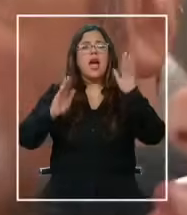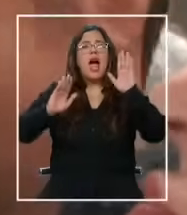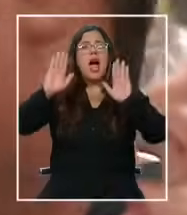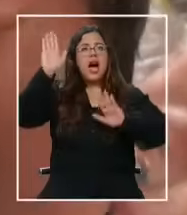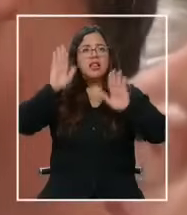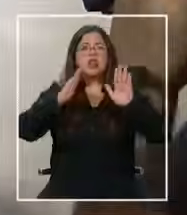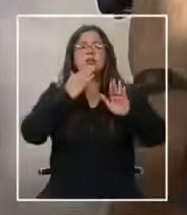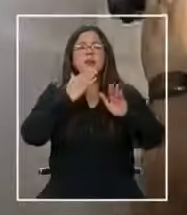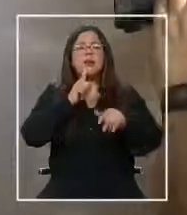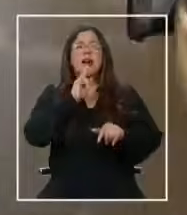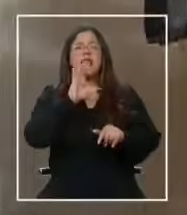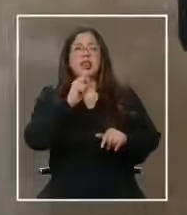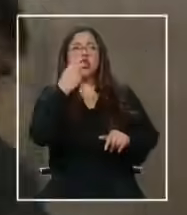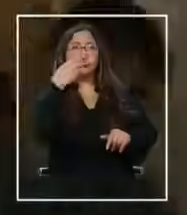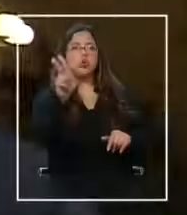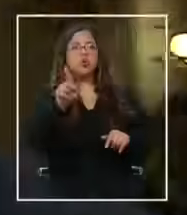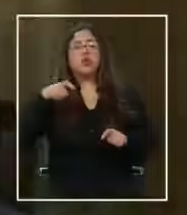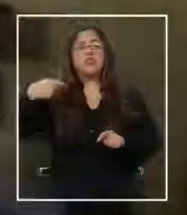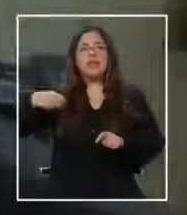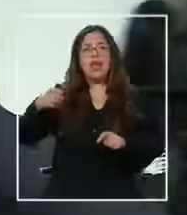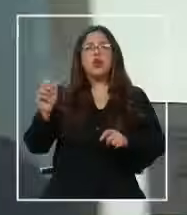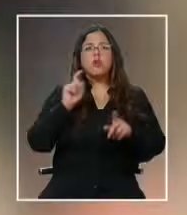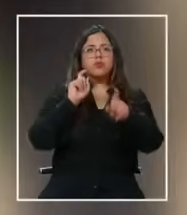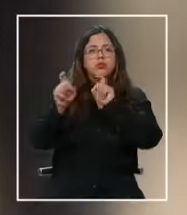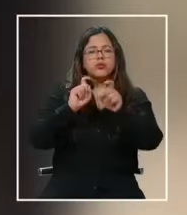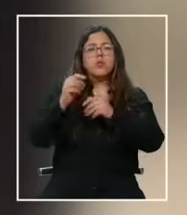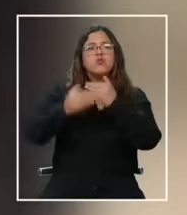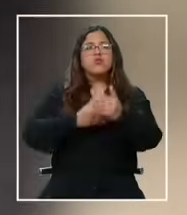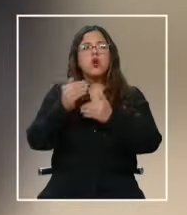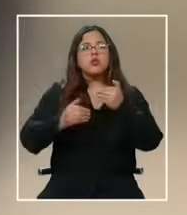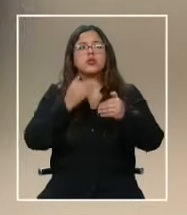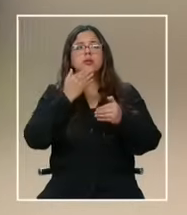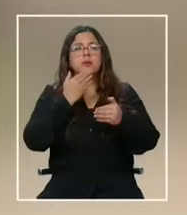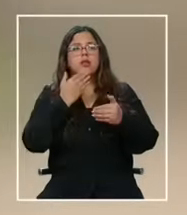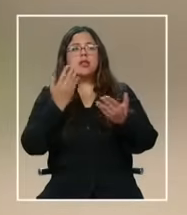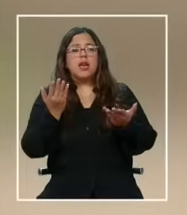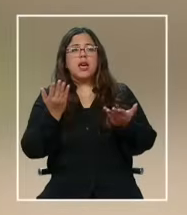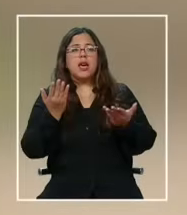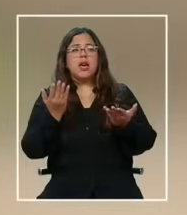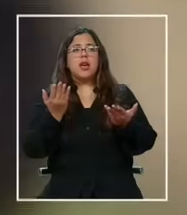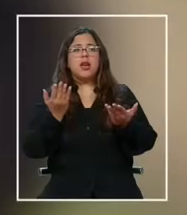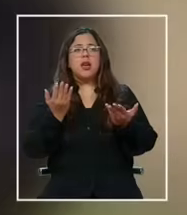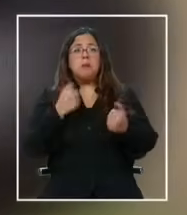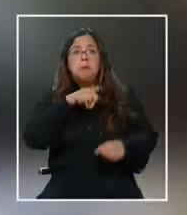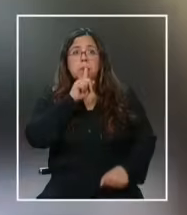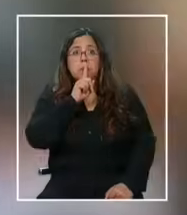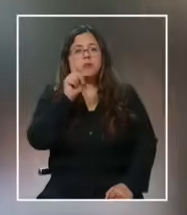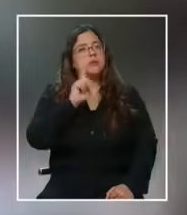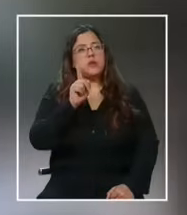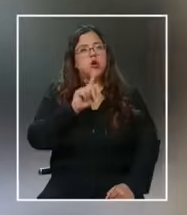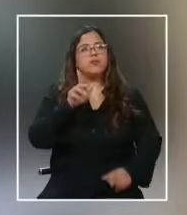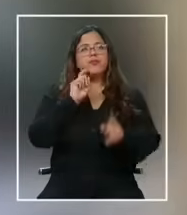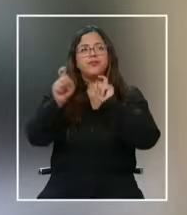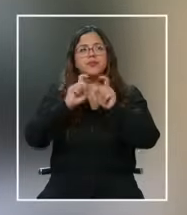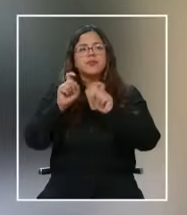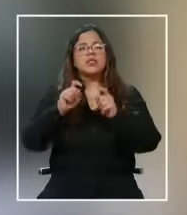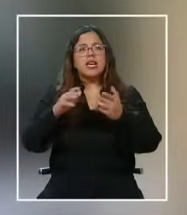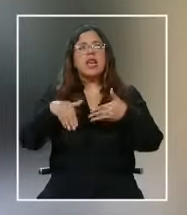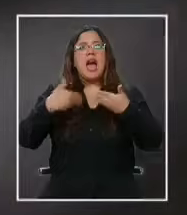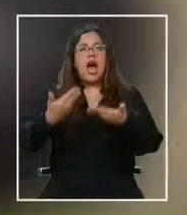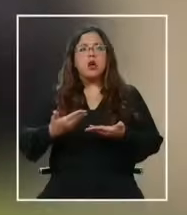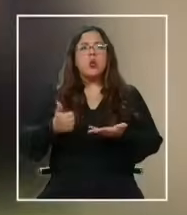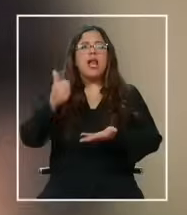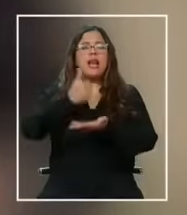Manuel José el senador en duros términos ha criticado el proceso y en su estilo no se ha guardado nada para cuestionar al actual alcalde Germán